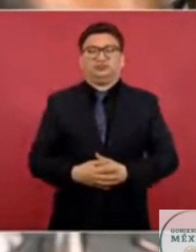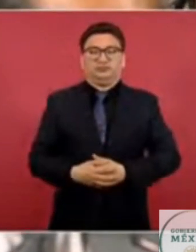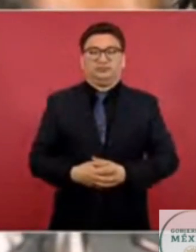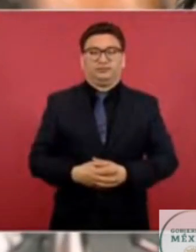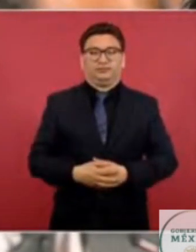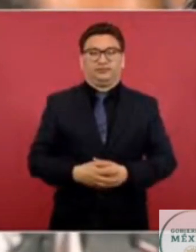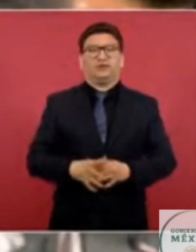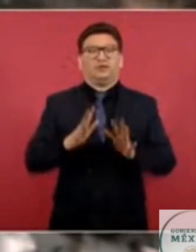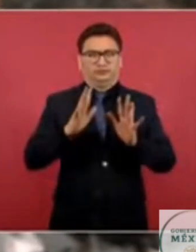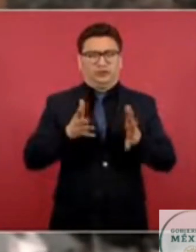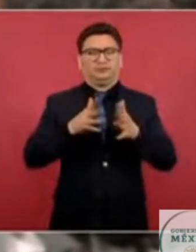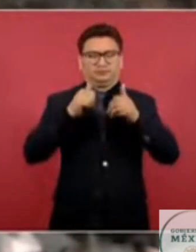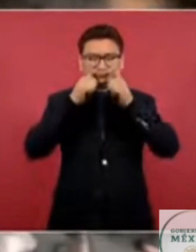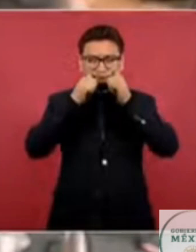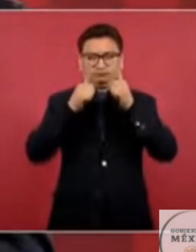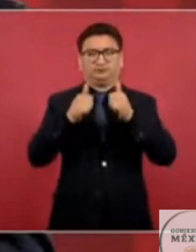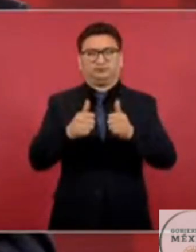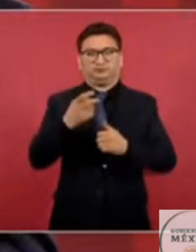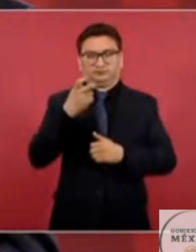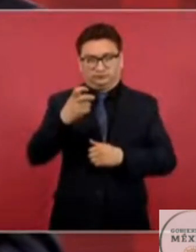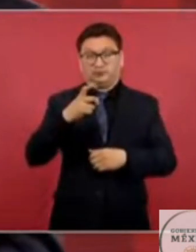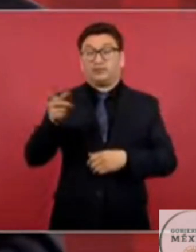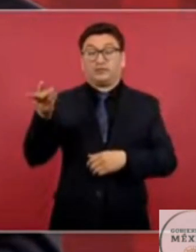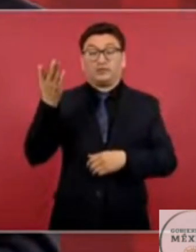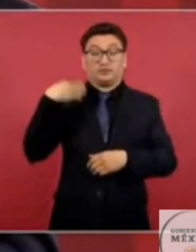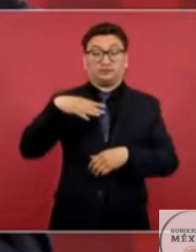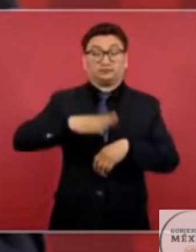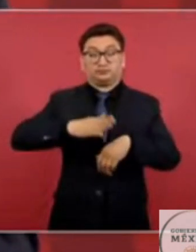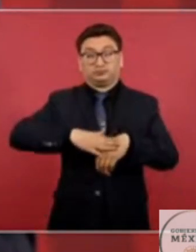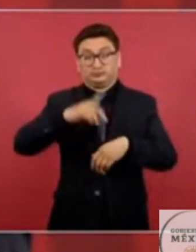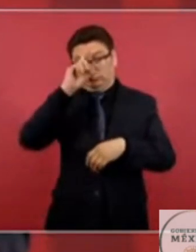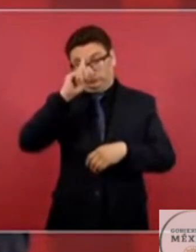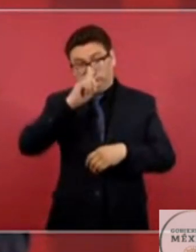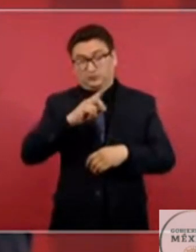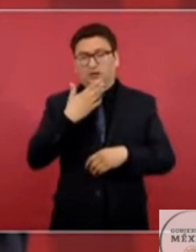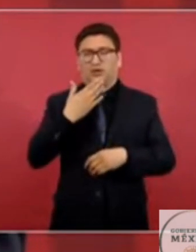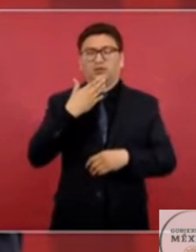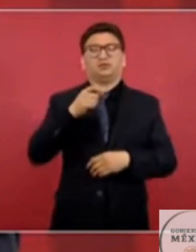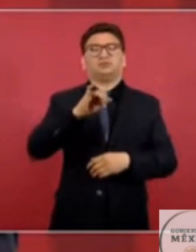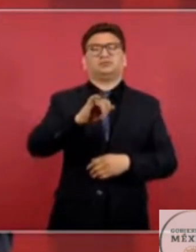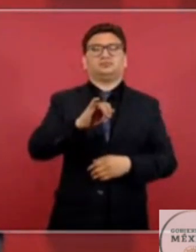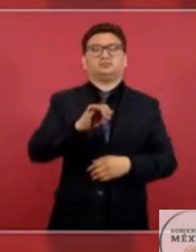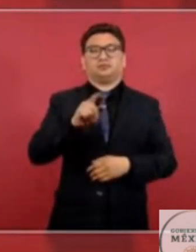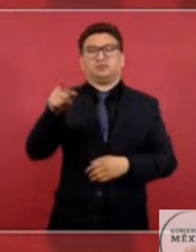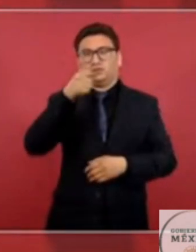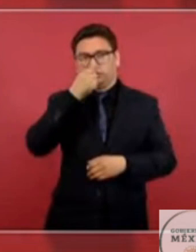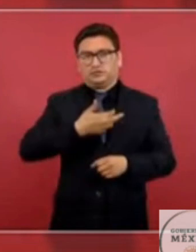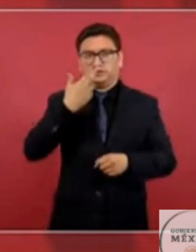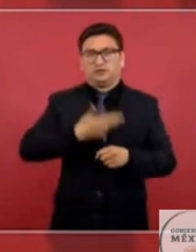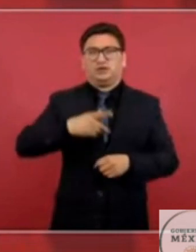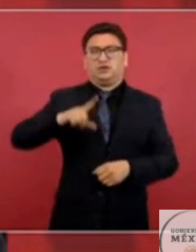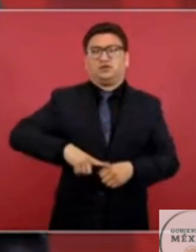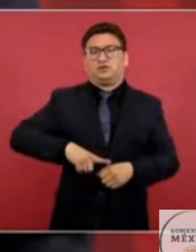se está atendiendo lo de la recomendación. Lo está haciendo la Secretaría de